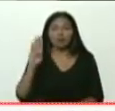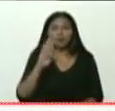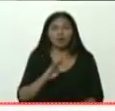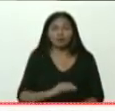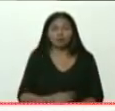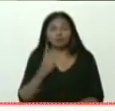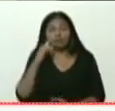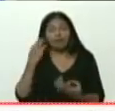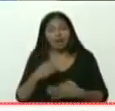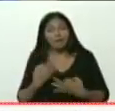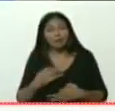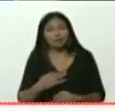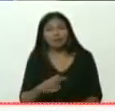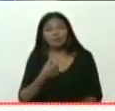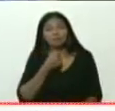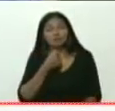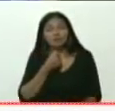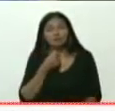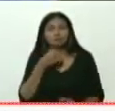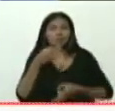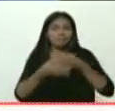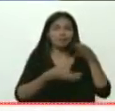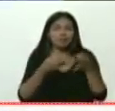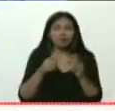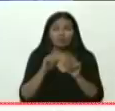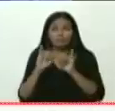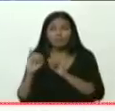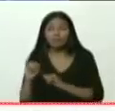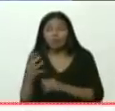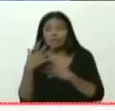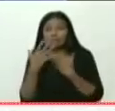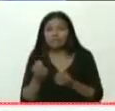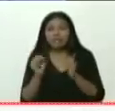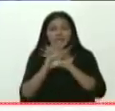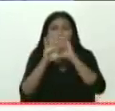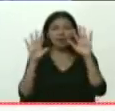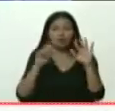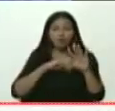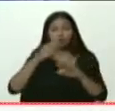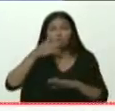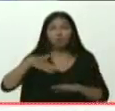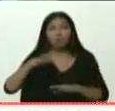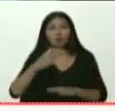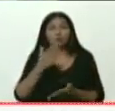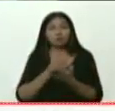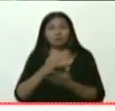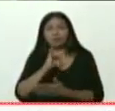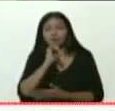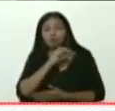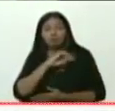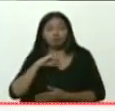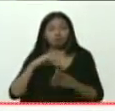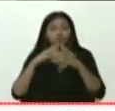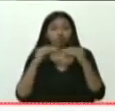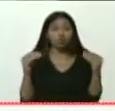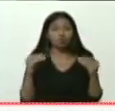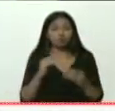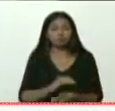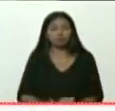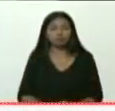Esa es la verdad. Me gusta explicarle a ustedes para que ustedes estén claros, nuestro pueblo esté siempre bien informado de todo.